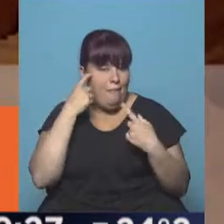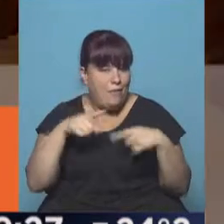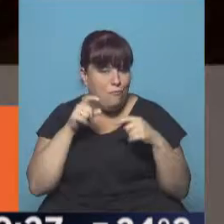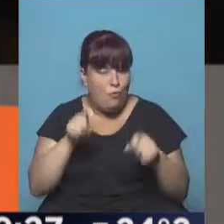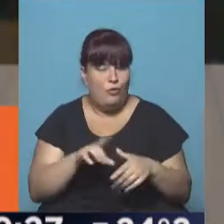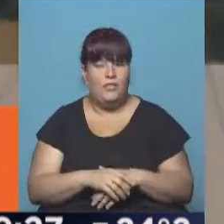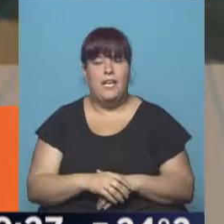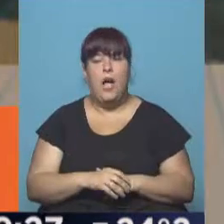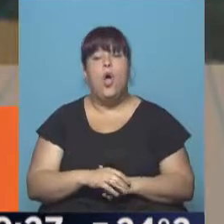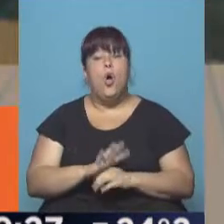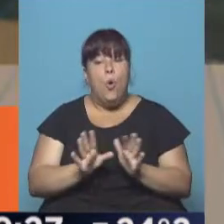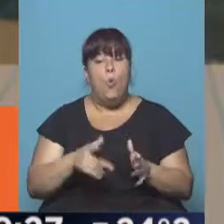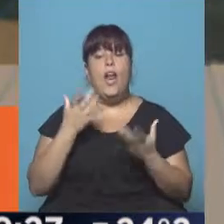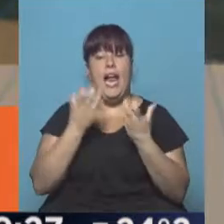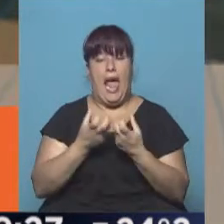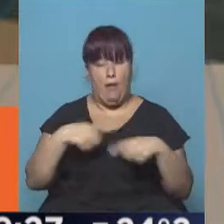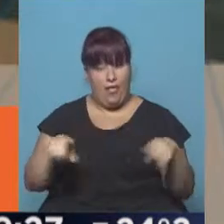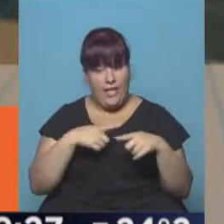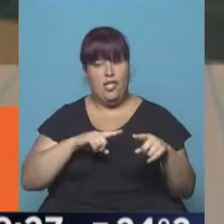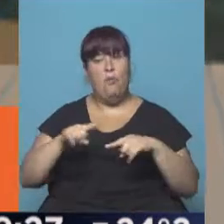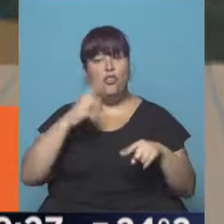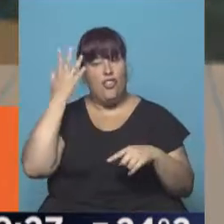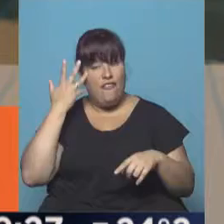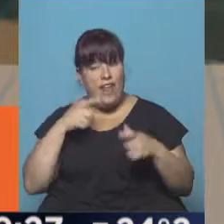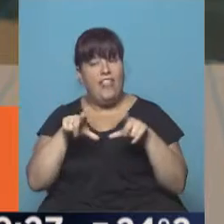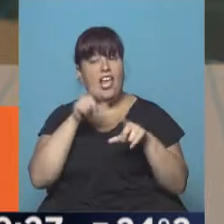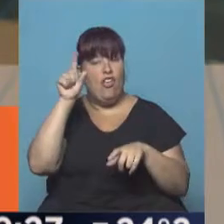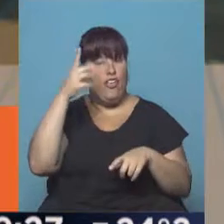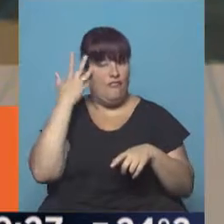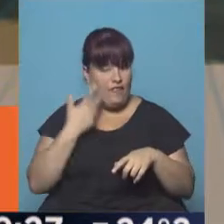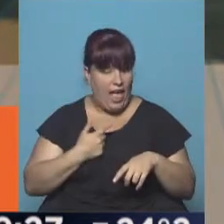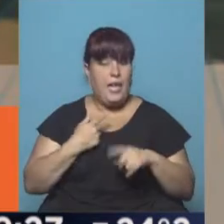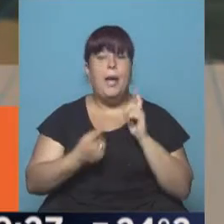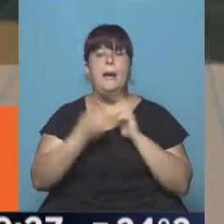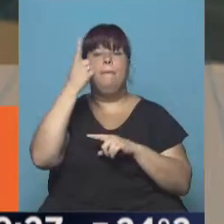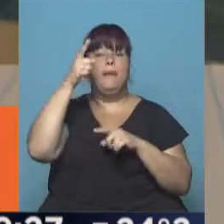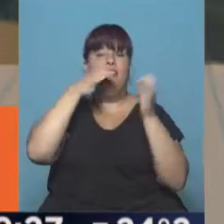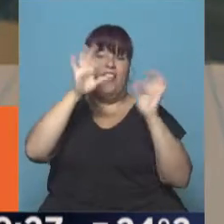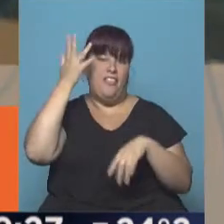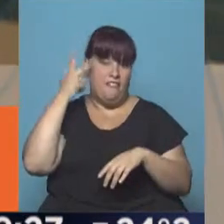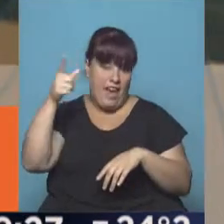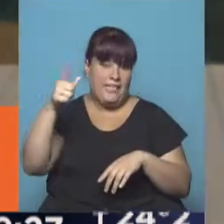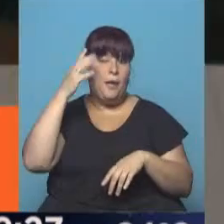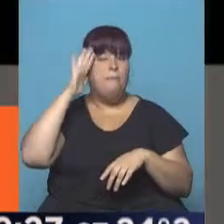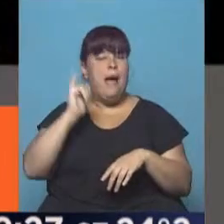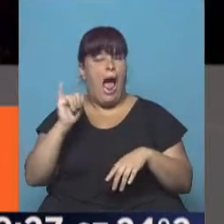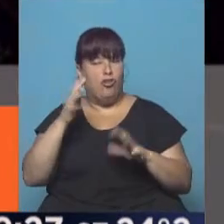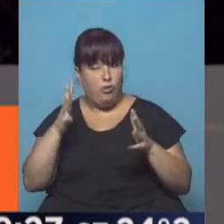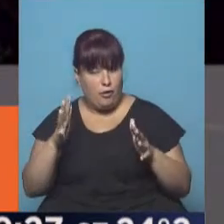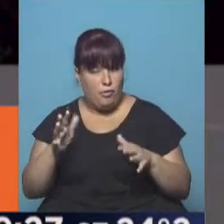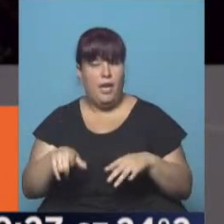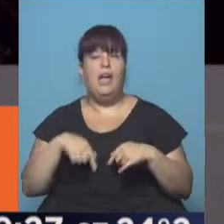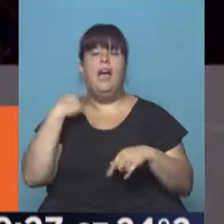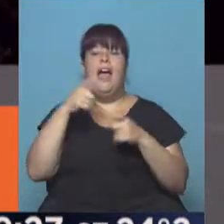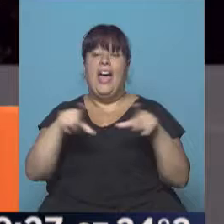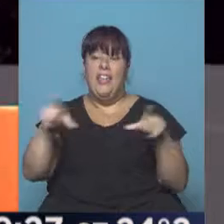¿no? Bueno, eso, se grabó el disco, es una producción francesa, es un disco francés, y va a salir primero en Francia, ¿no? Va a salir sobre el mes de marzo, más o menos, y